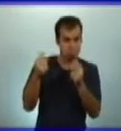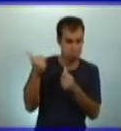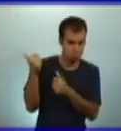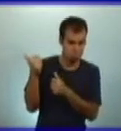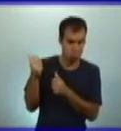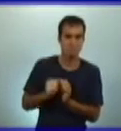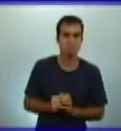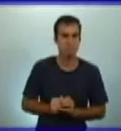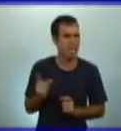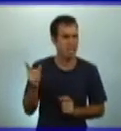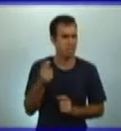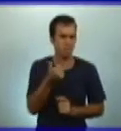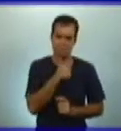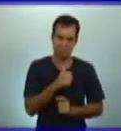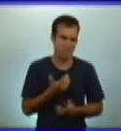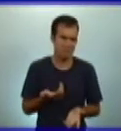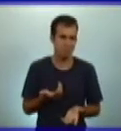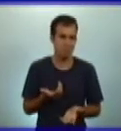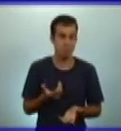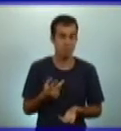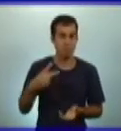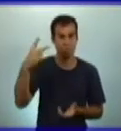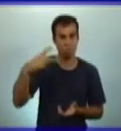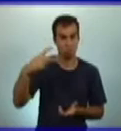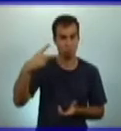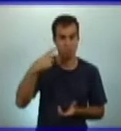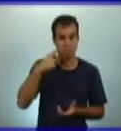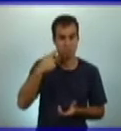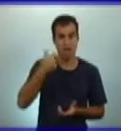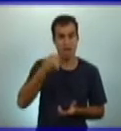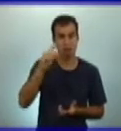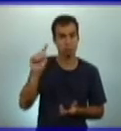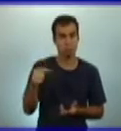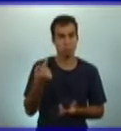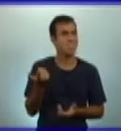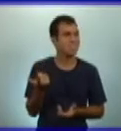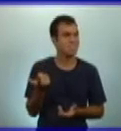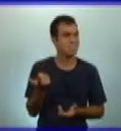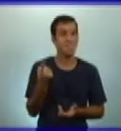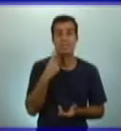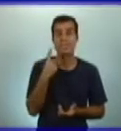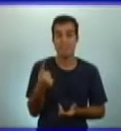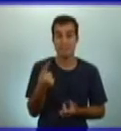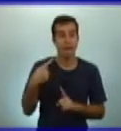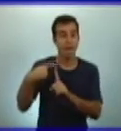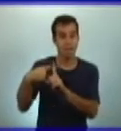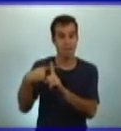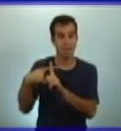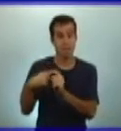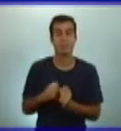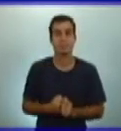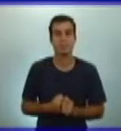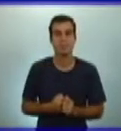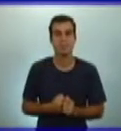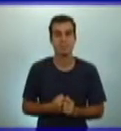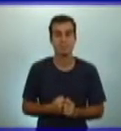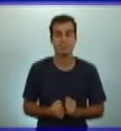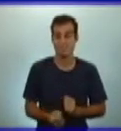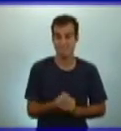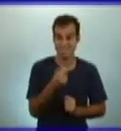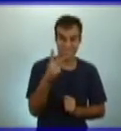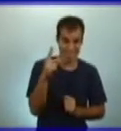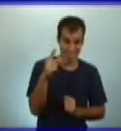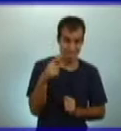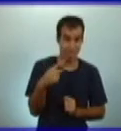formal, donde aparecen dos cálculos. En el inciso A estamos en presencia, por supuesto, de una adición, y en la segunda estamos